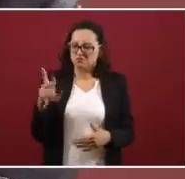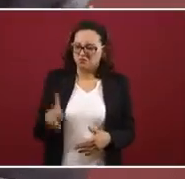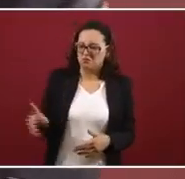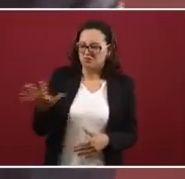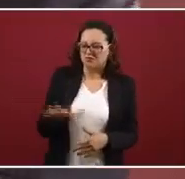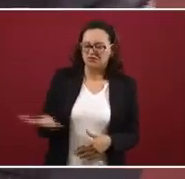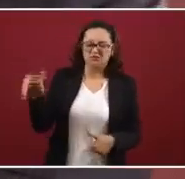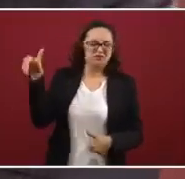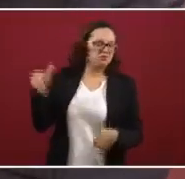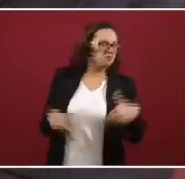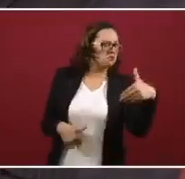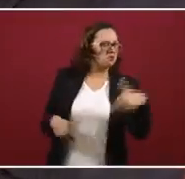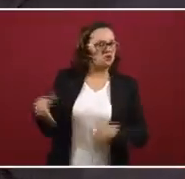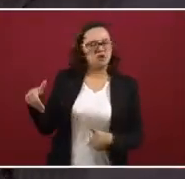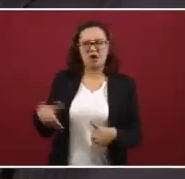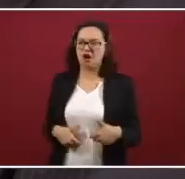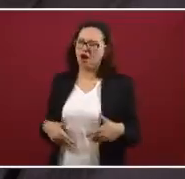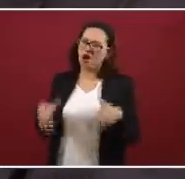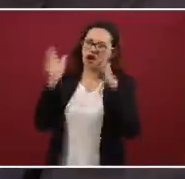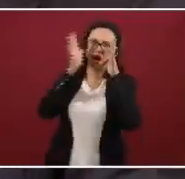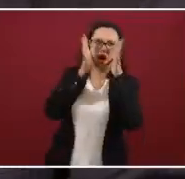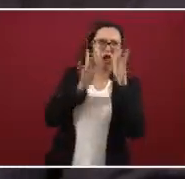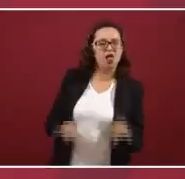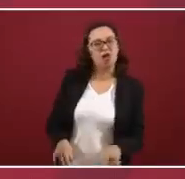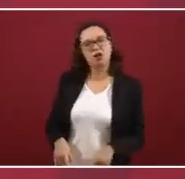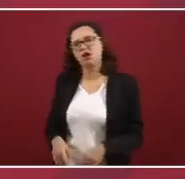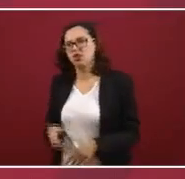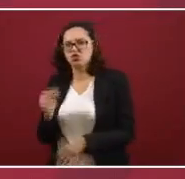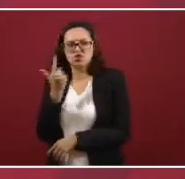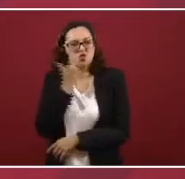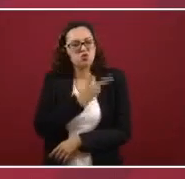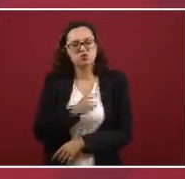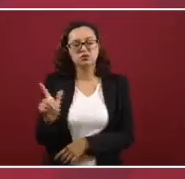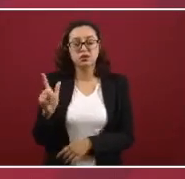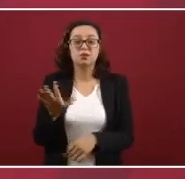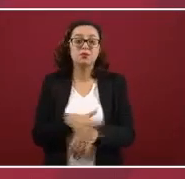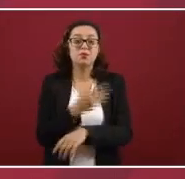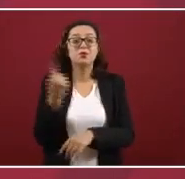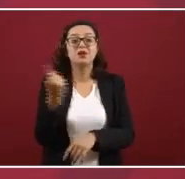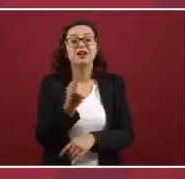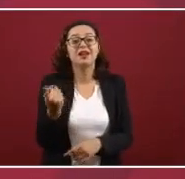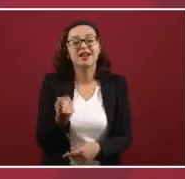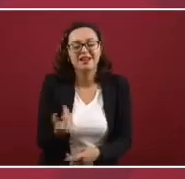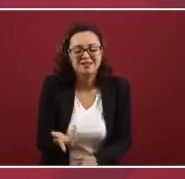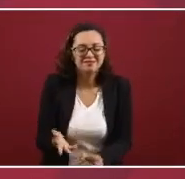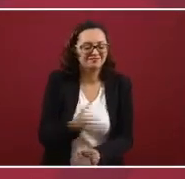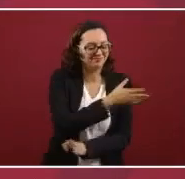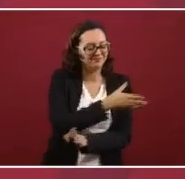Además, como se fue divorciando el gobierno del pueblo,